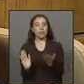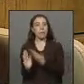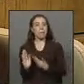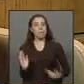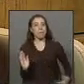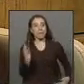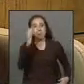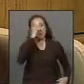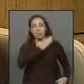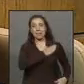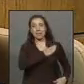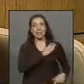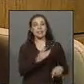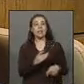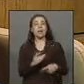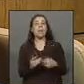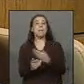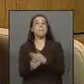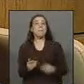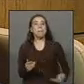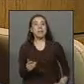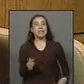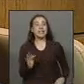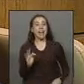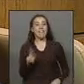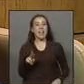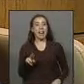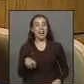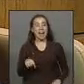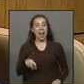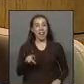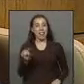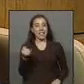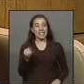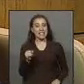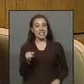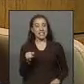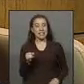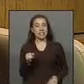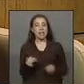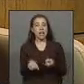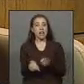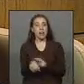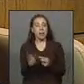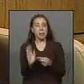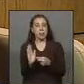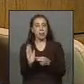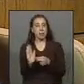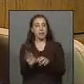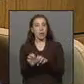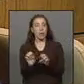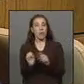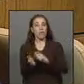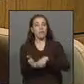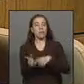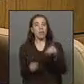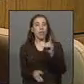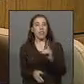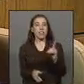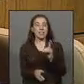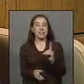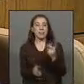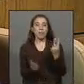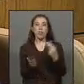presidenta Bachelet y la presidenta Fernández, complementado en este protocolo suscrito en diciembre del